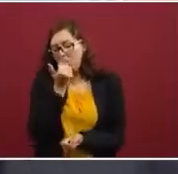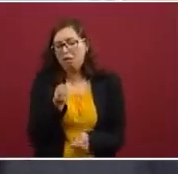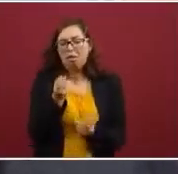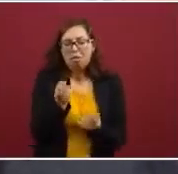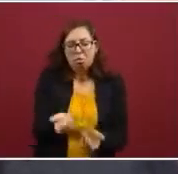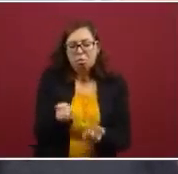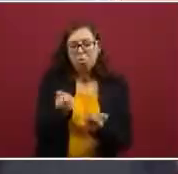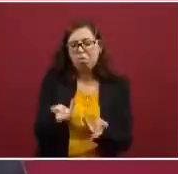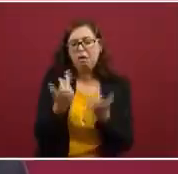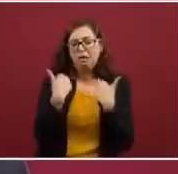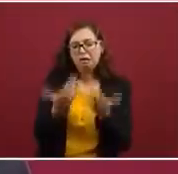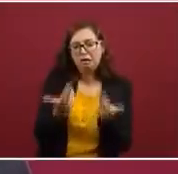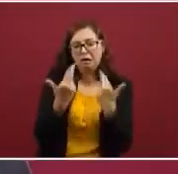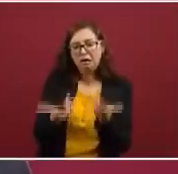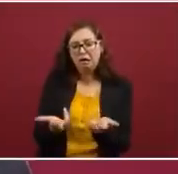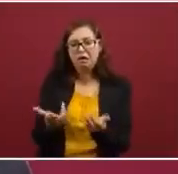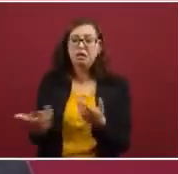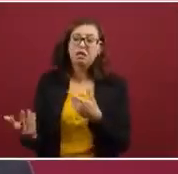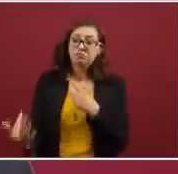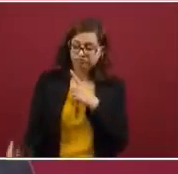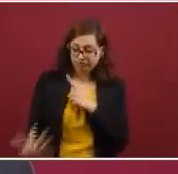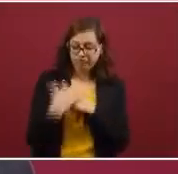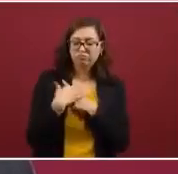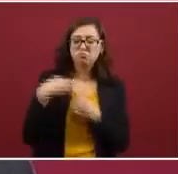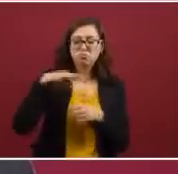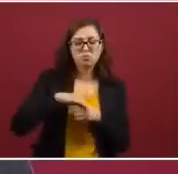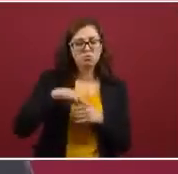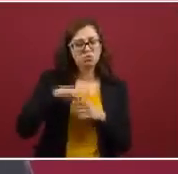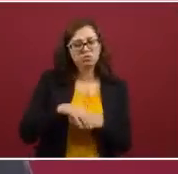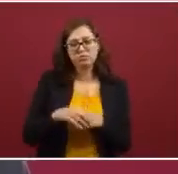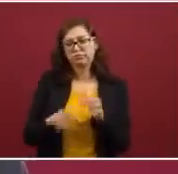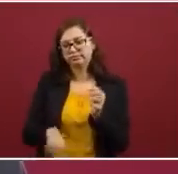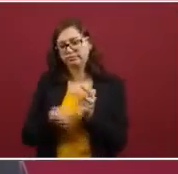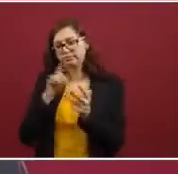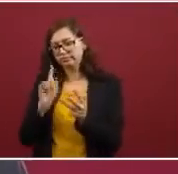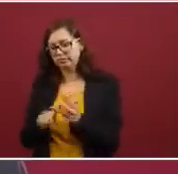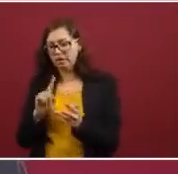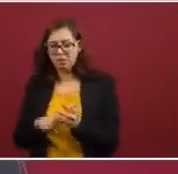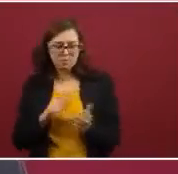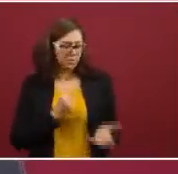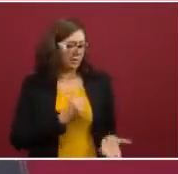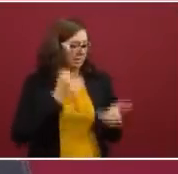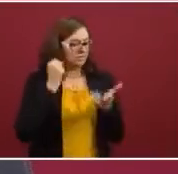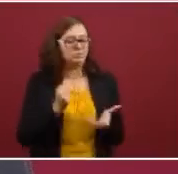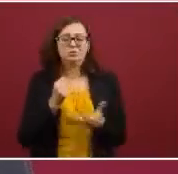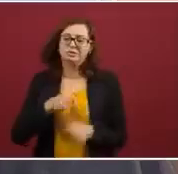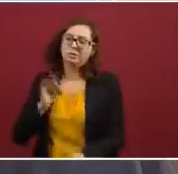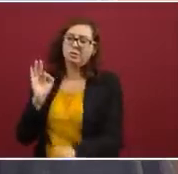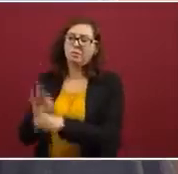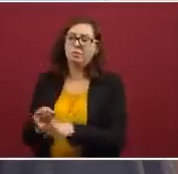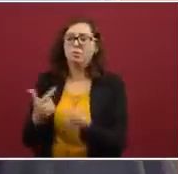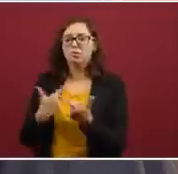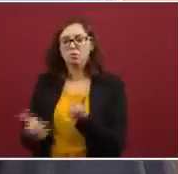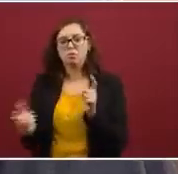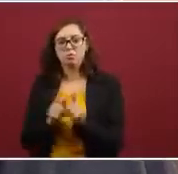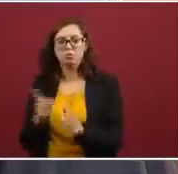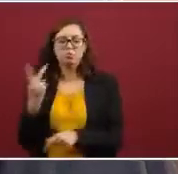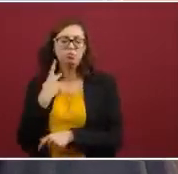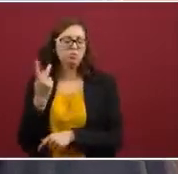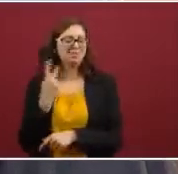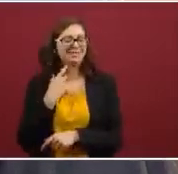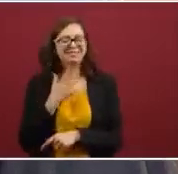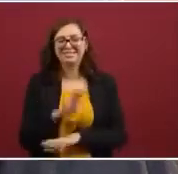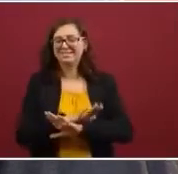o dádivas a cambio de los votos, utilización del presupuesto para favorecer a